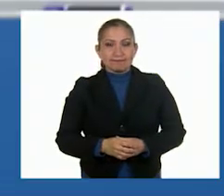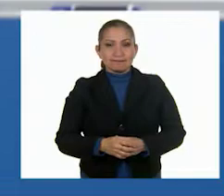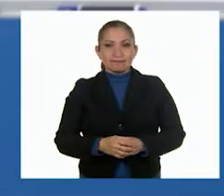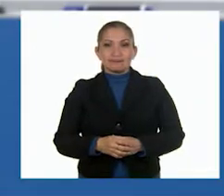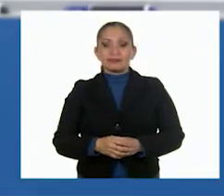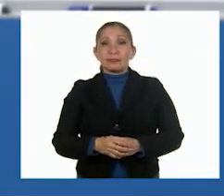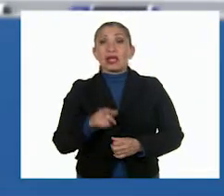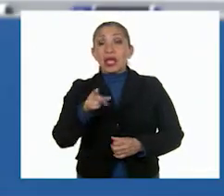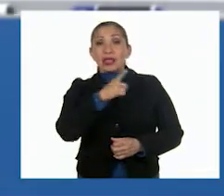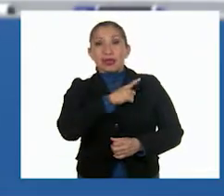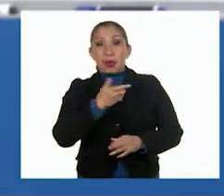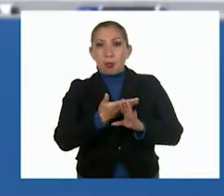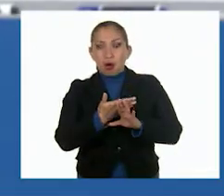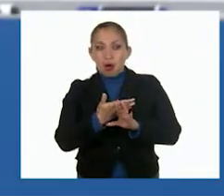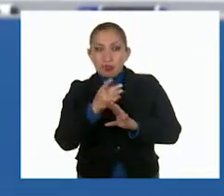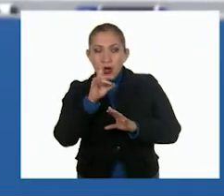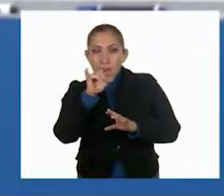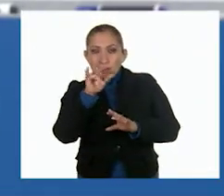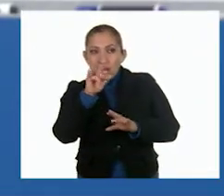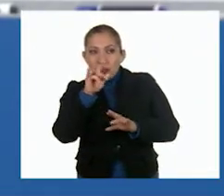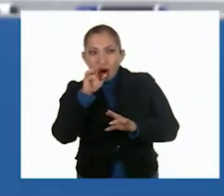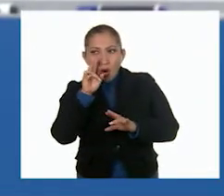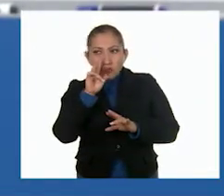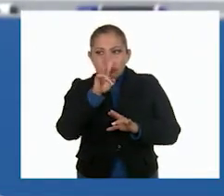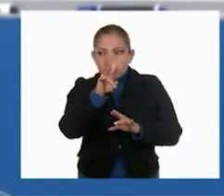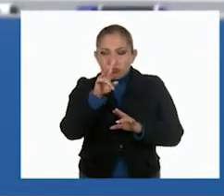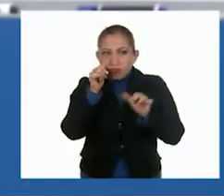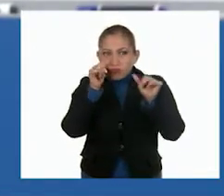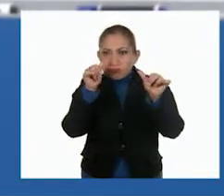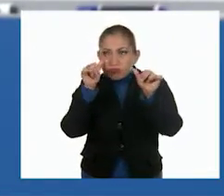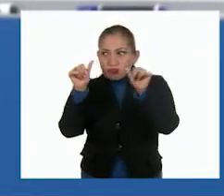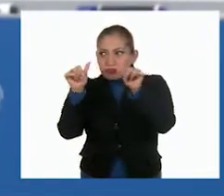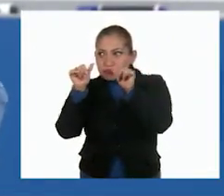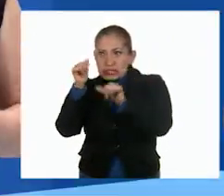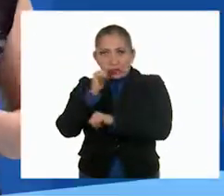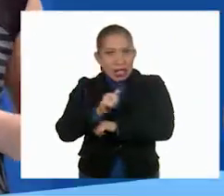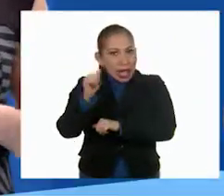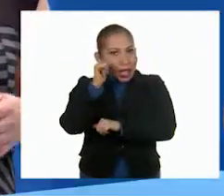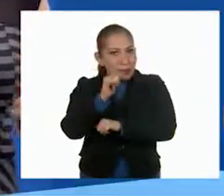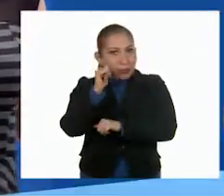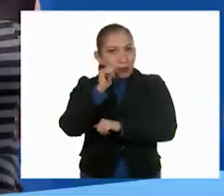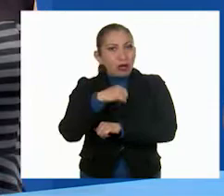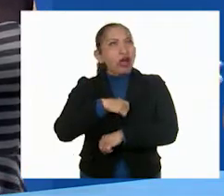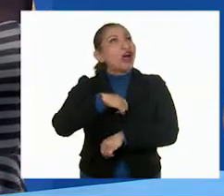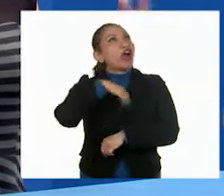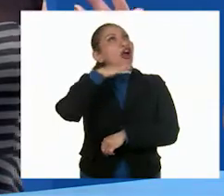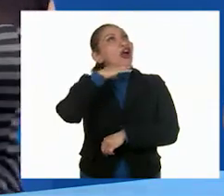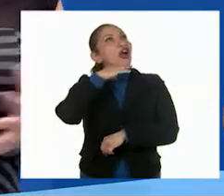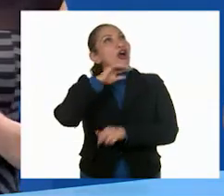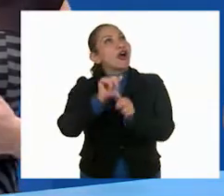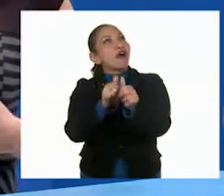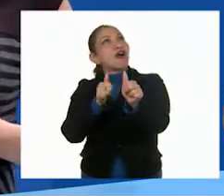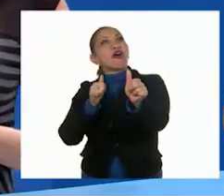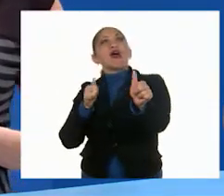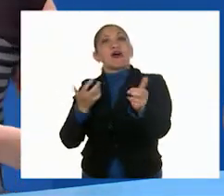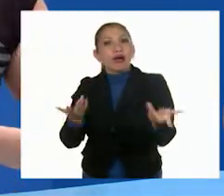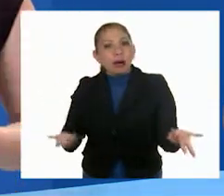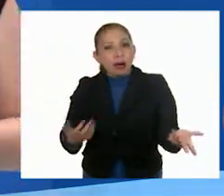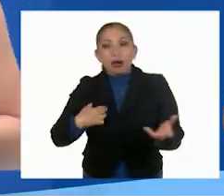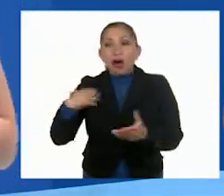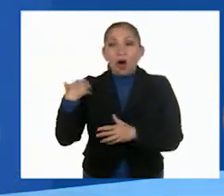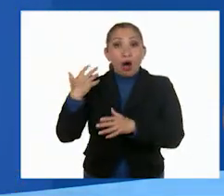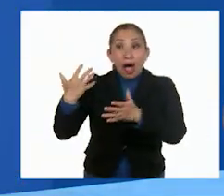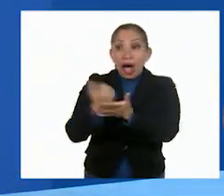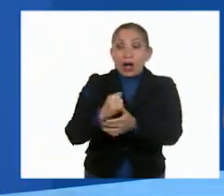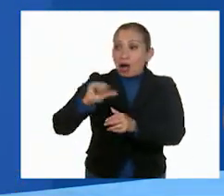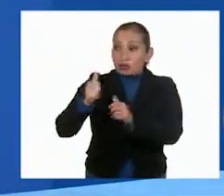que estar muy vivos y despiertos y abusados. Eso, así, porque si no te vas quedando atrás, ¿verdad? Más atrás de los